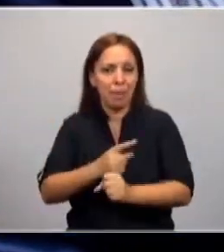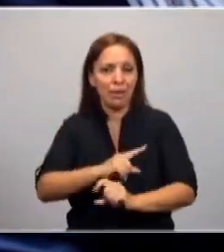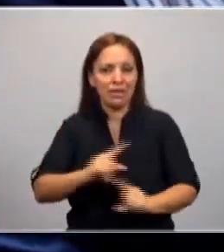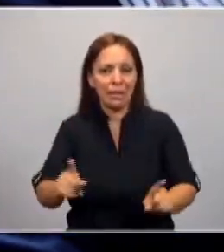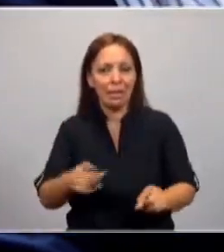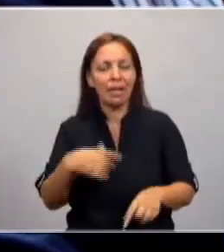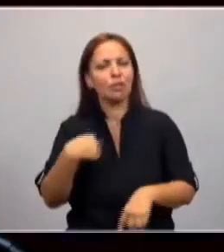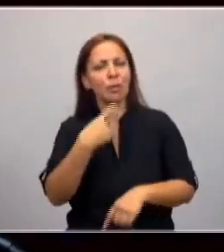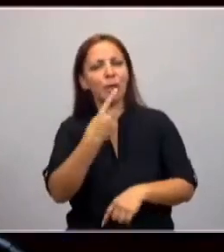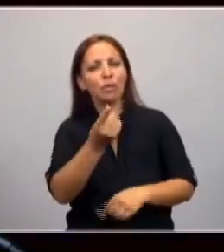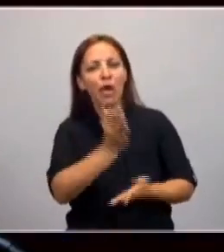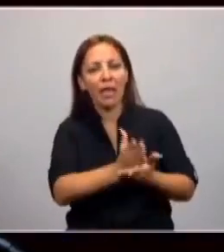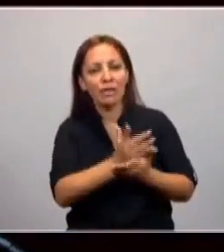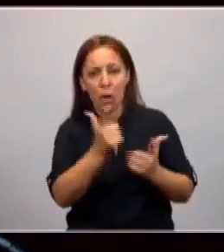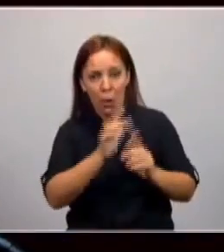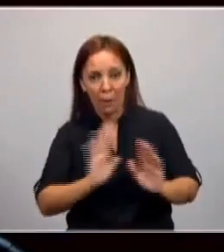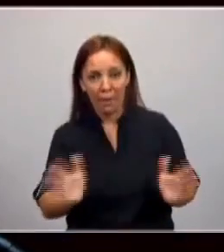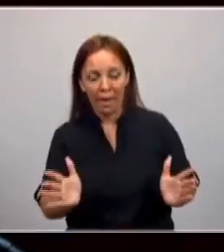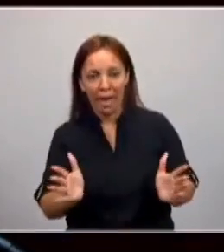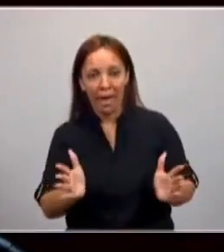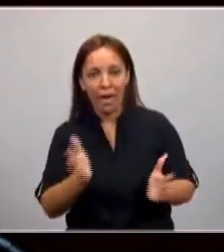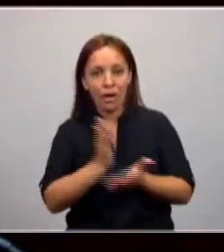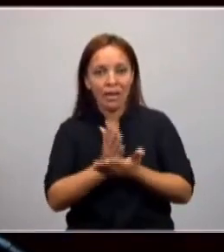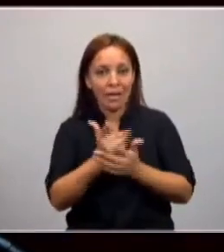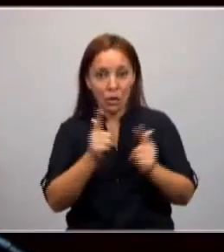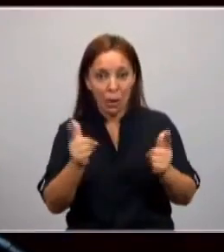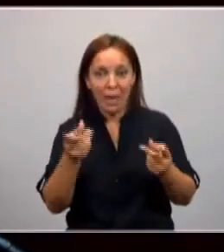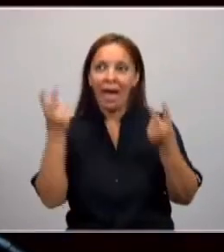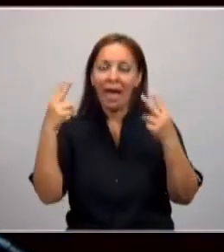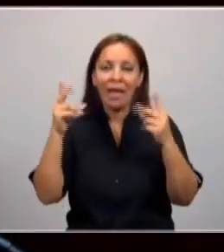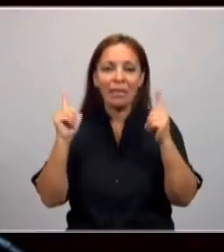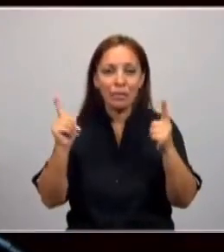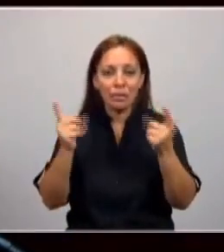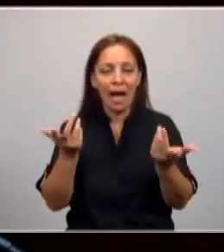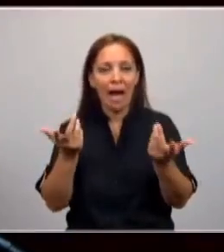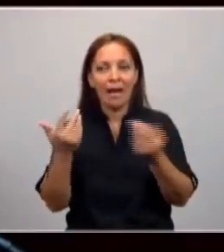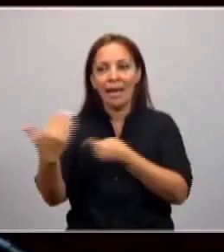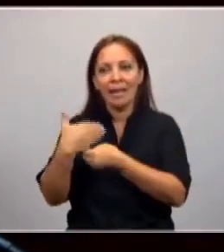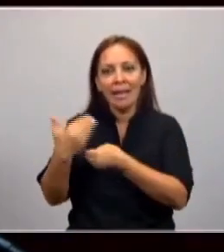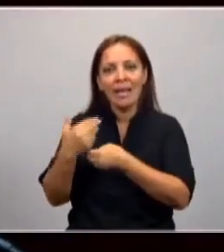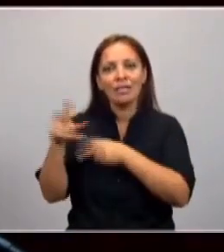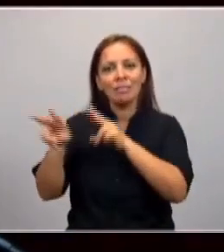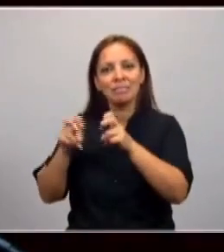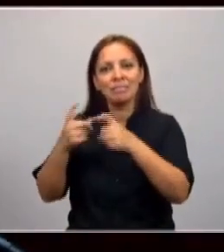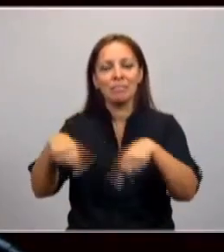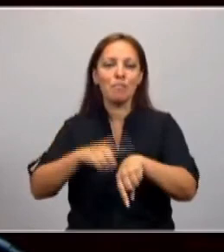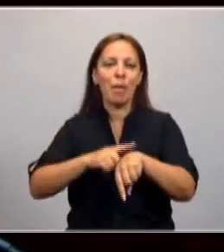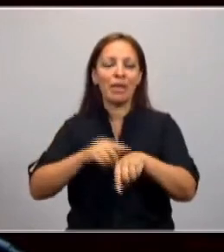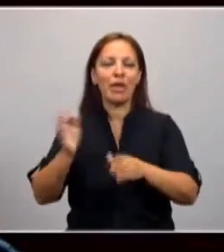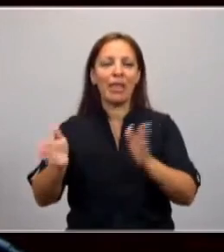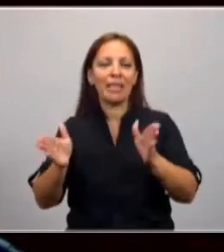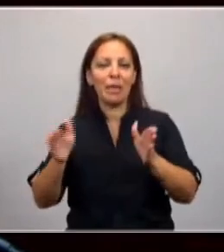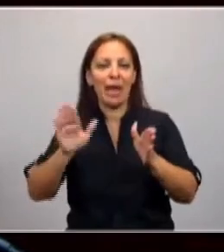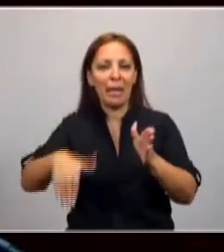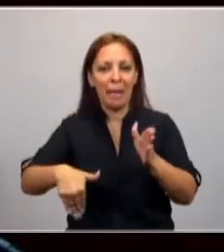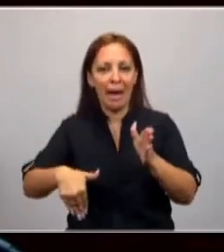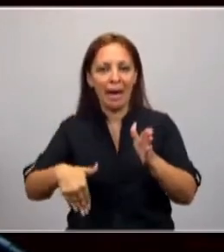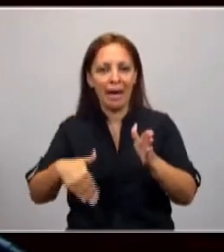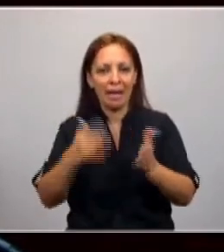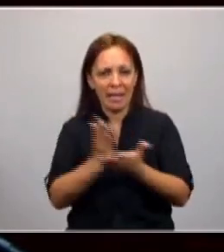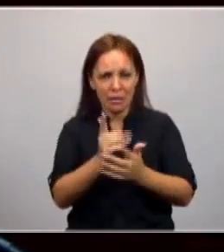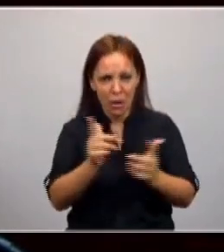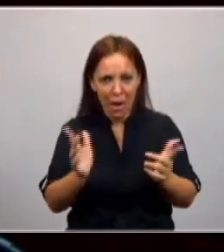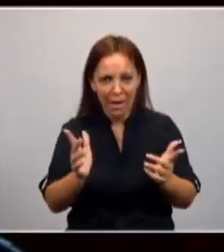disfrutar los destinos turísticos? ¿No tenían derecho a que se generen ingresos y trabajo en temporada baja? En los